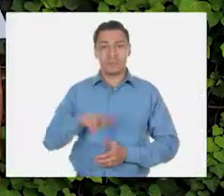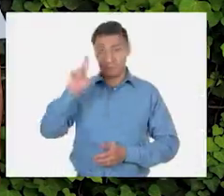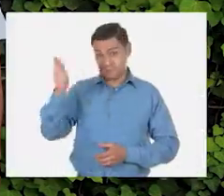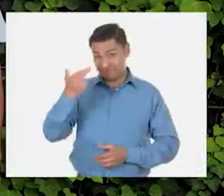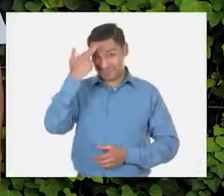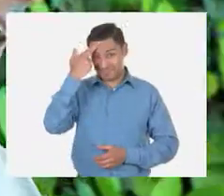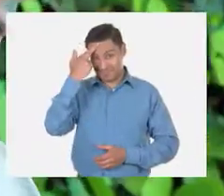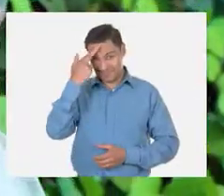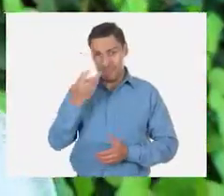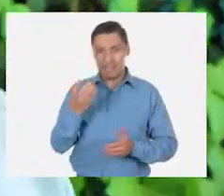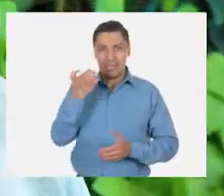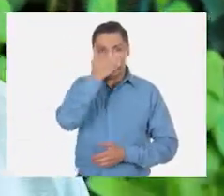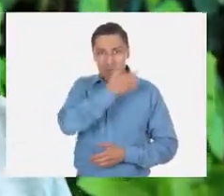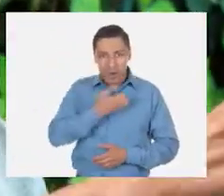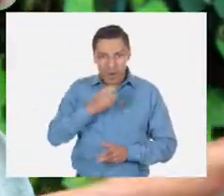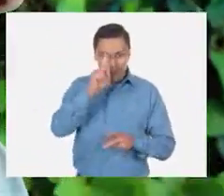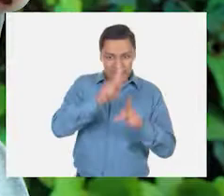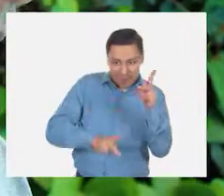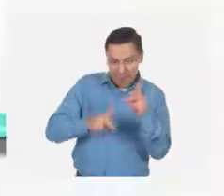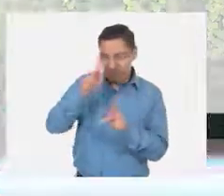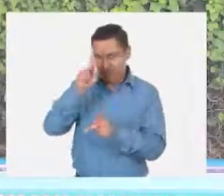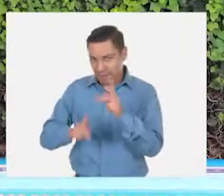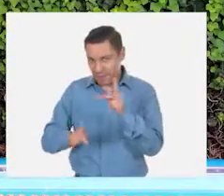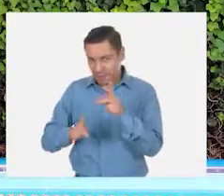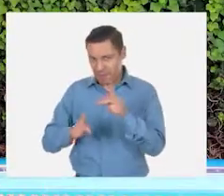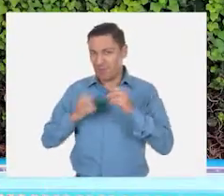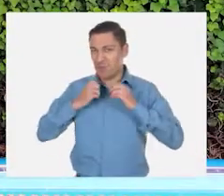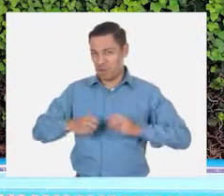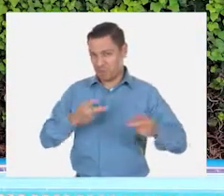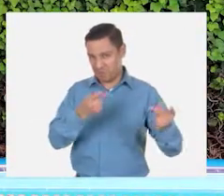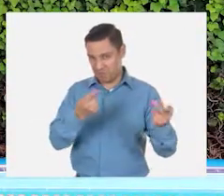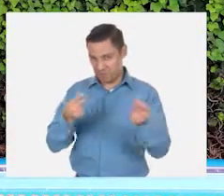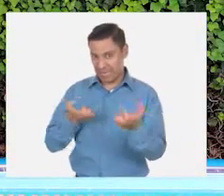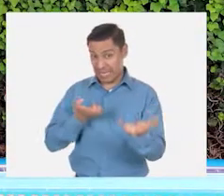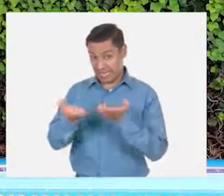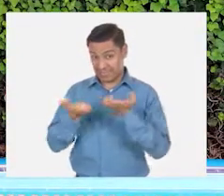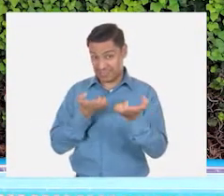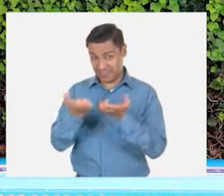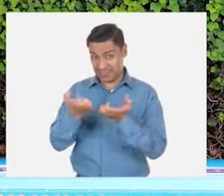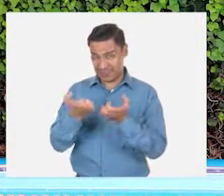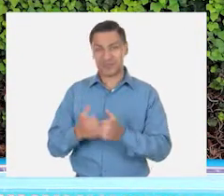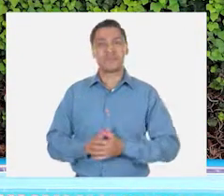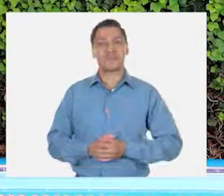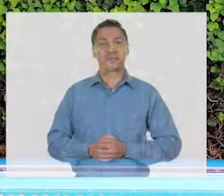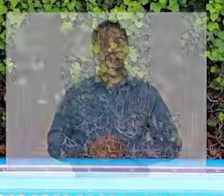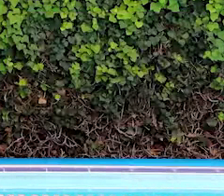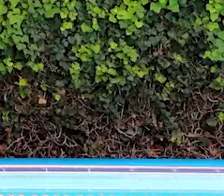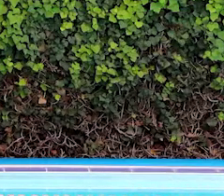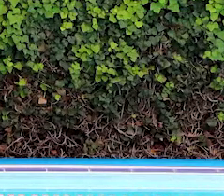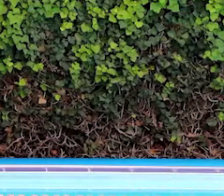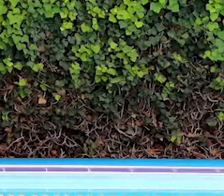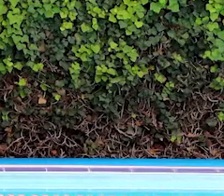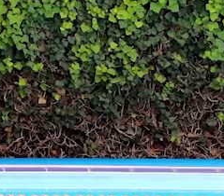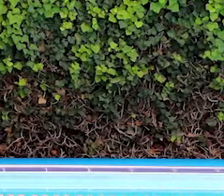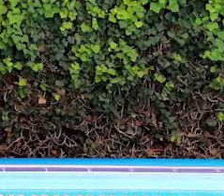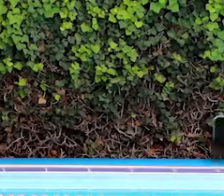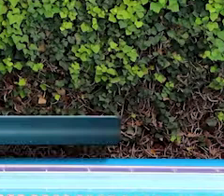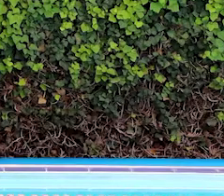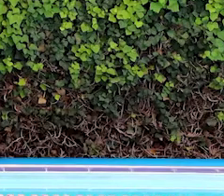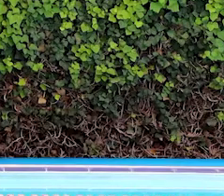Recuerda, entre clase y clase, activa tu cuerpo. Vamos a trabajar un ejercicio de coordinación que se llama caperuza. Vamos a levantar